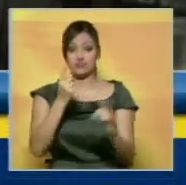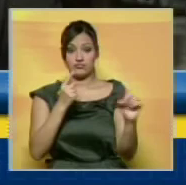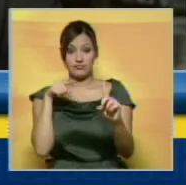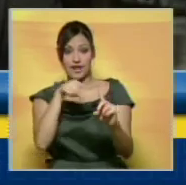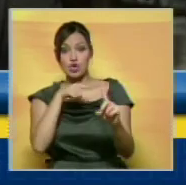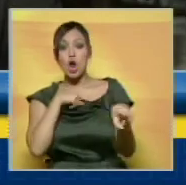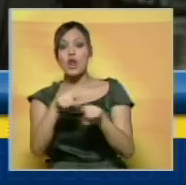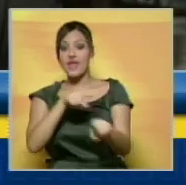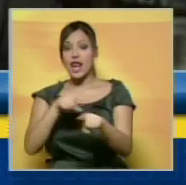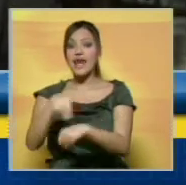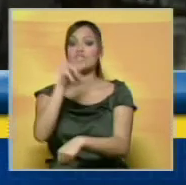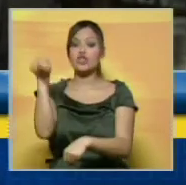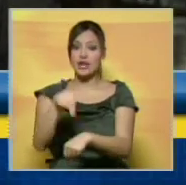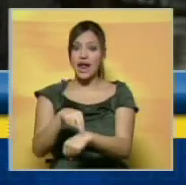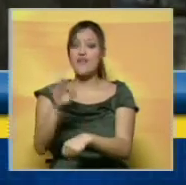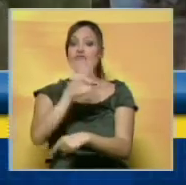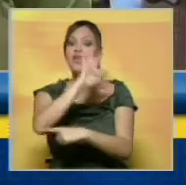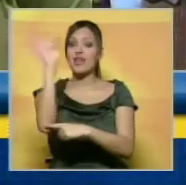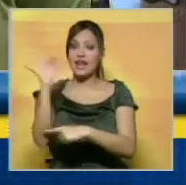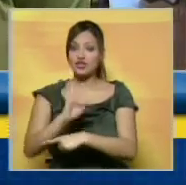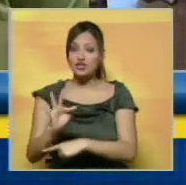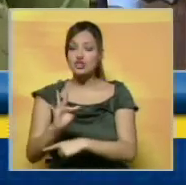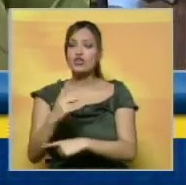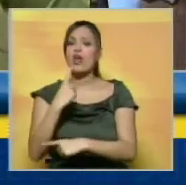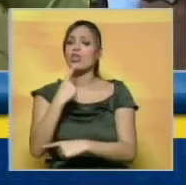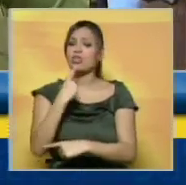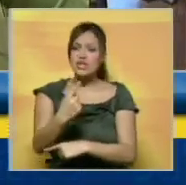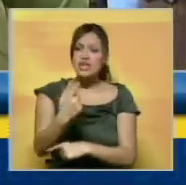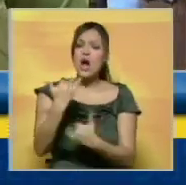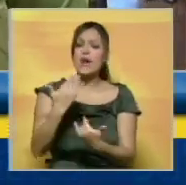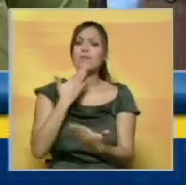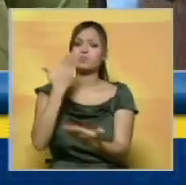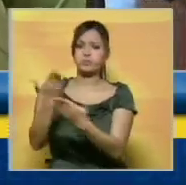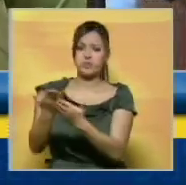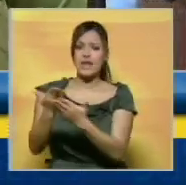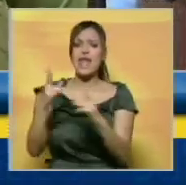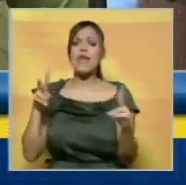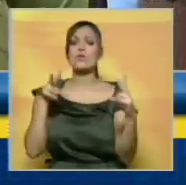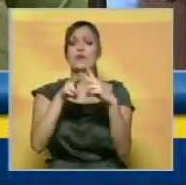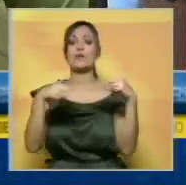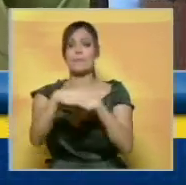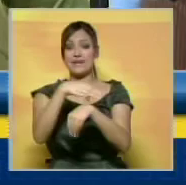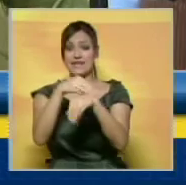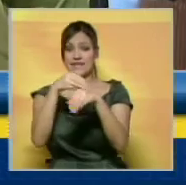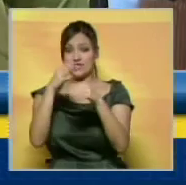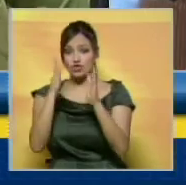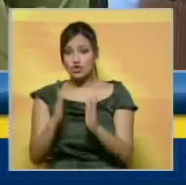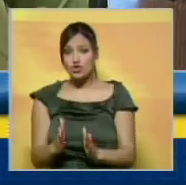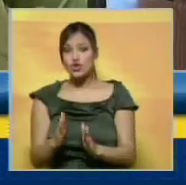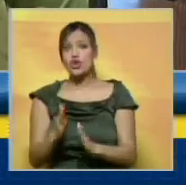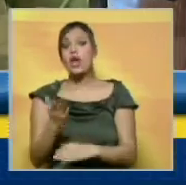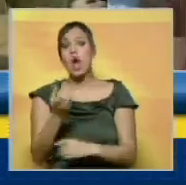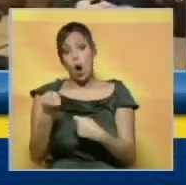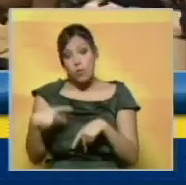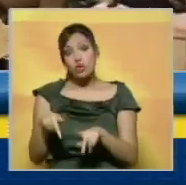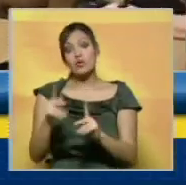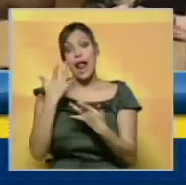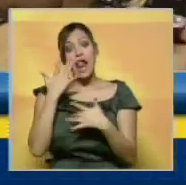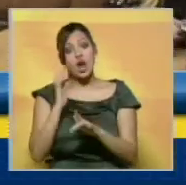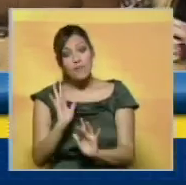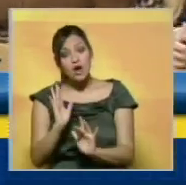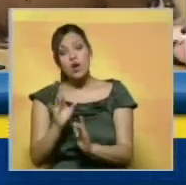es el coordinador nacional de esta federación, dijo que están solicitando este encuentro con el ministro en virtud de que hay la posibilidad